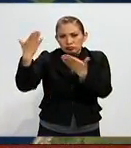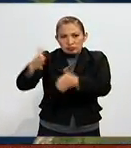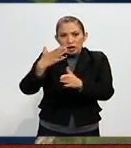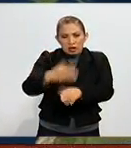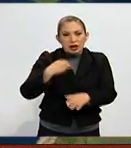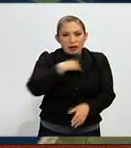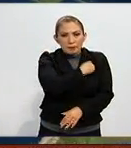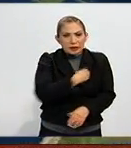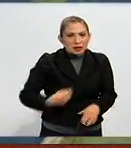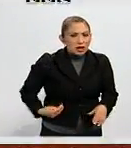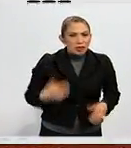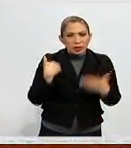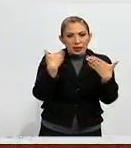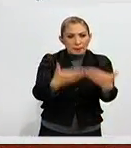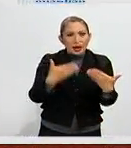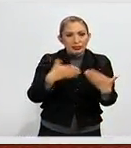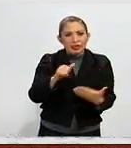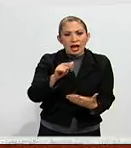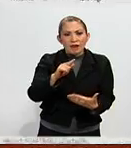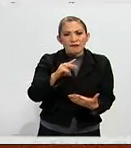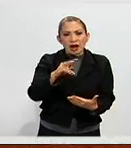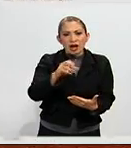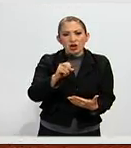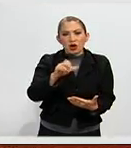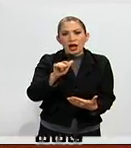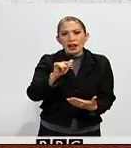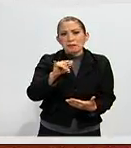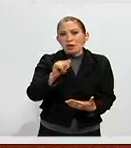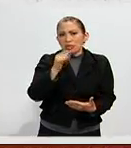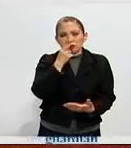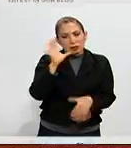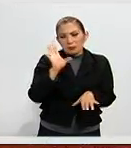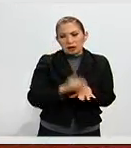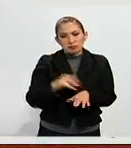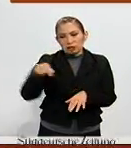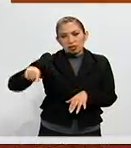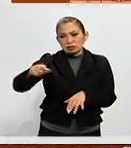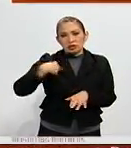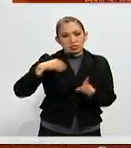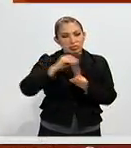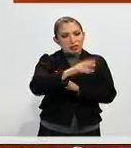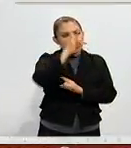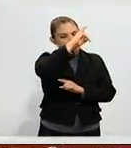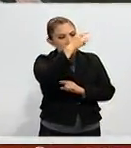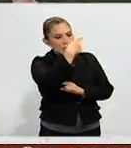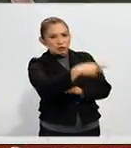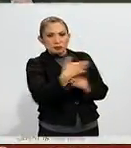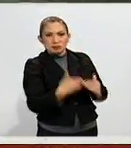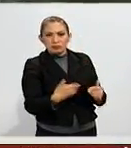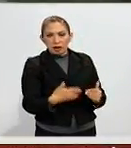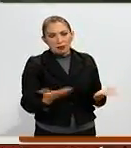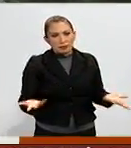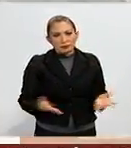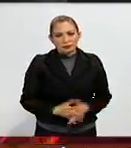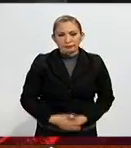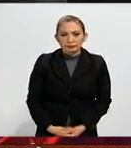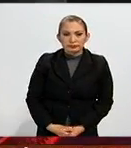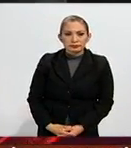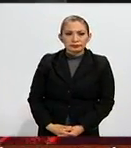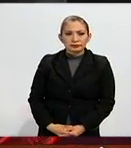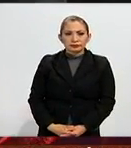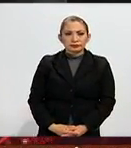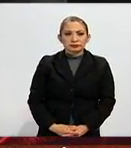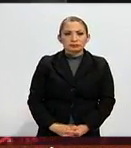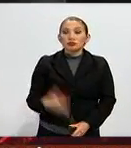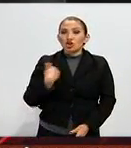El ministro de la Presidencia de Panamá, Álvaro Alemán, aseguró que no permitirá que se afecte la imagen de su país.